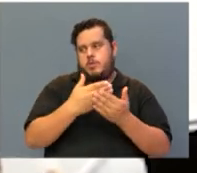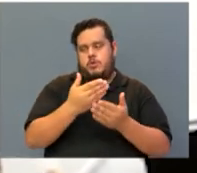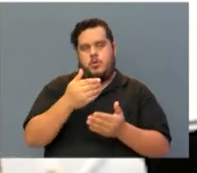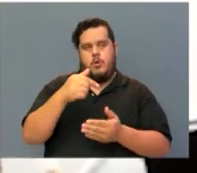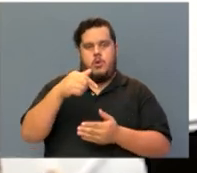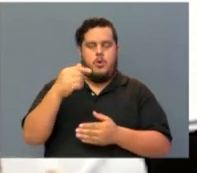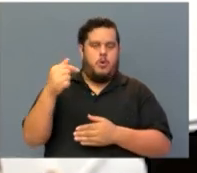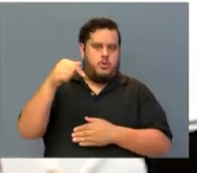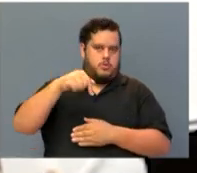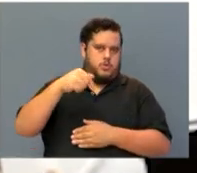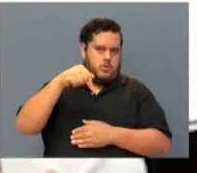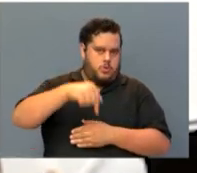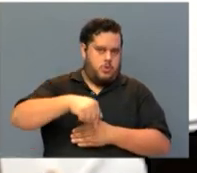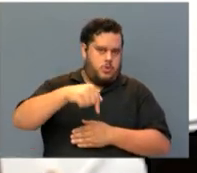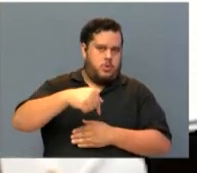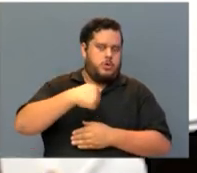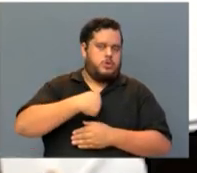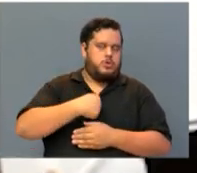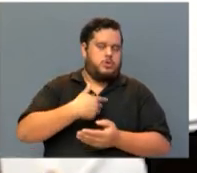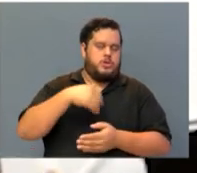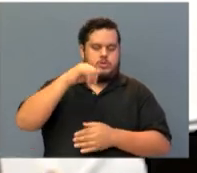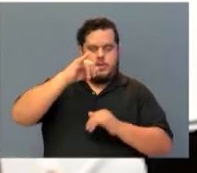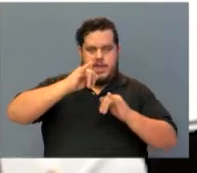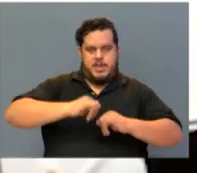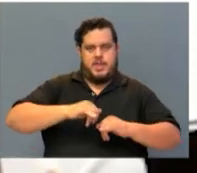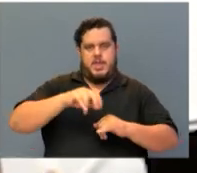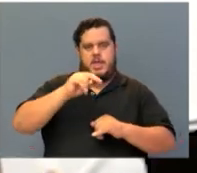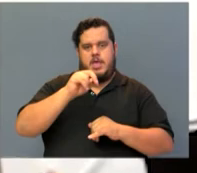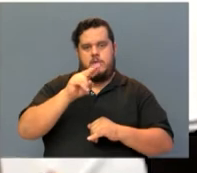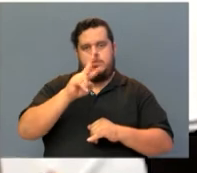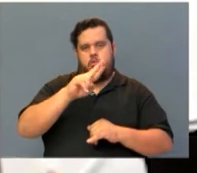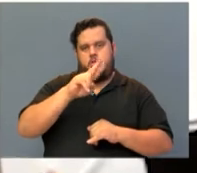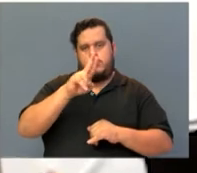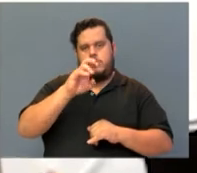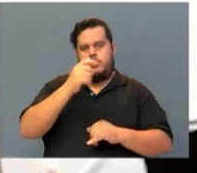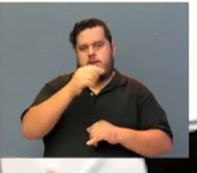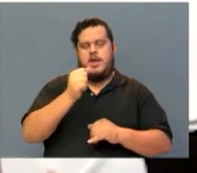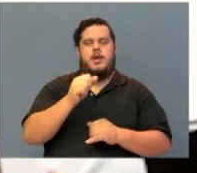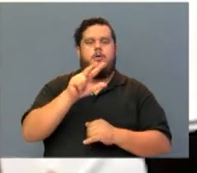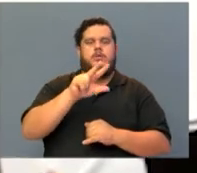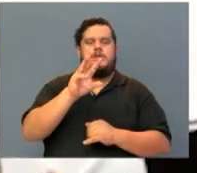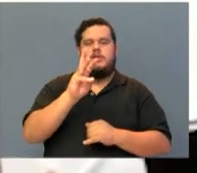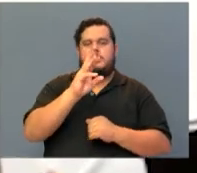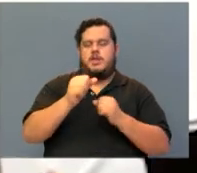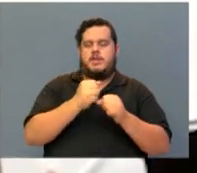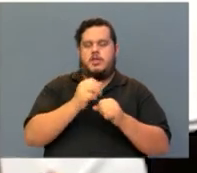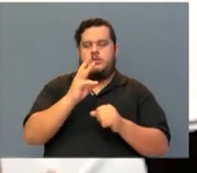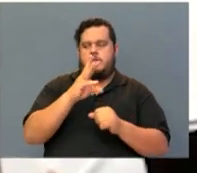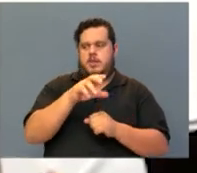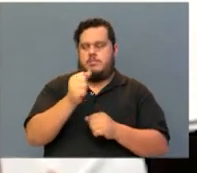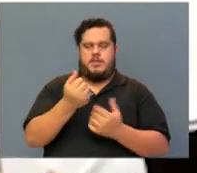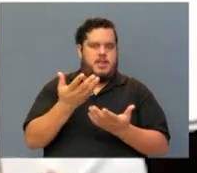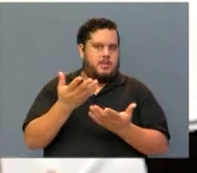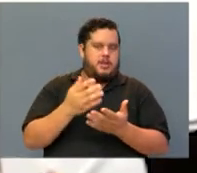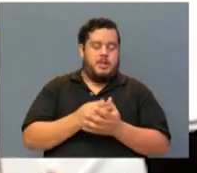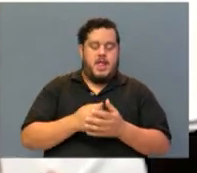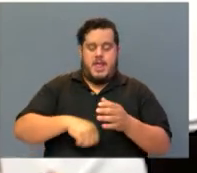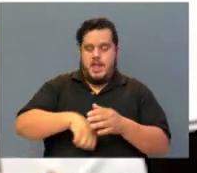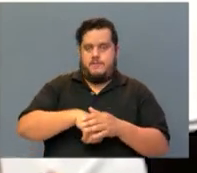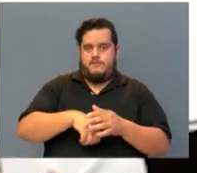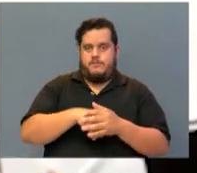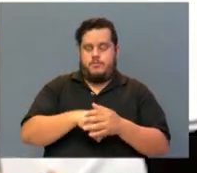estoy en Noruega con 36 años y 6 meses, así que el fútbol me sorprende,